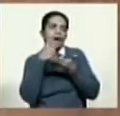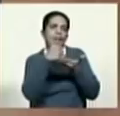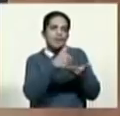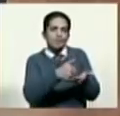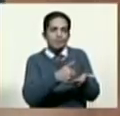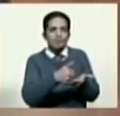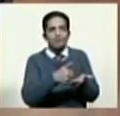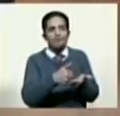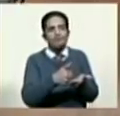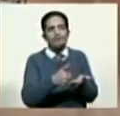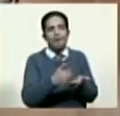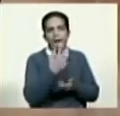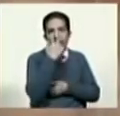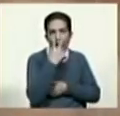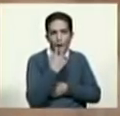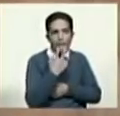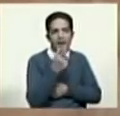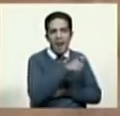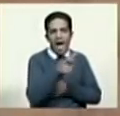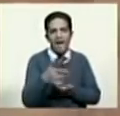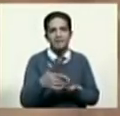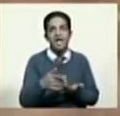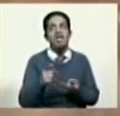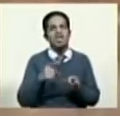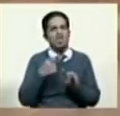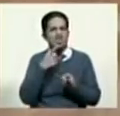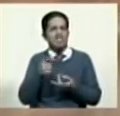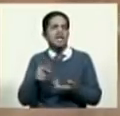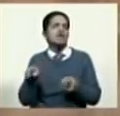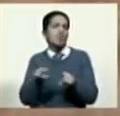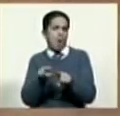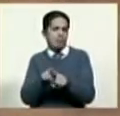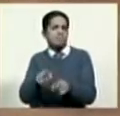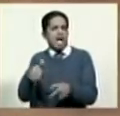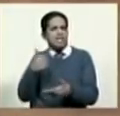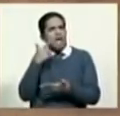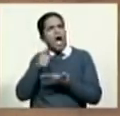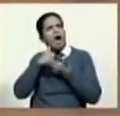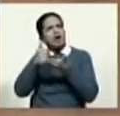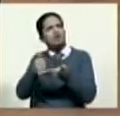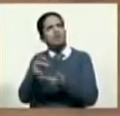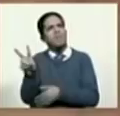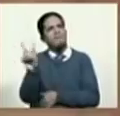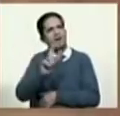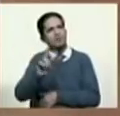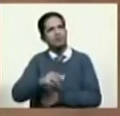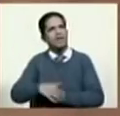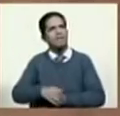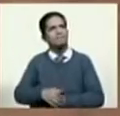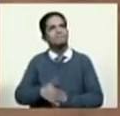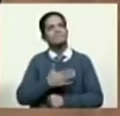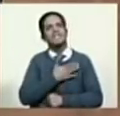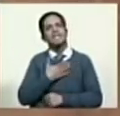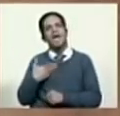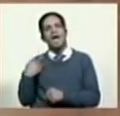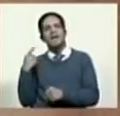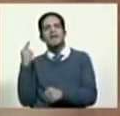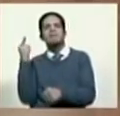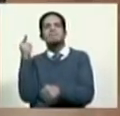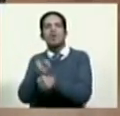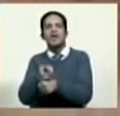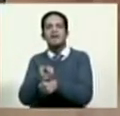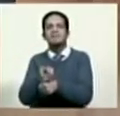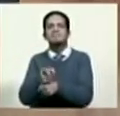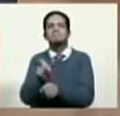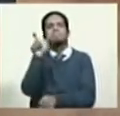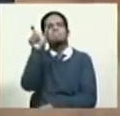misiva a los medios internacionales para simplemente propiciar una invasión en nuestro país. Lo ha detallado bastante bien. Quieren imponer un Pinochet